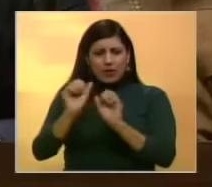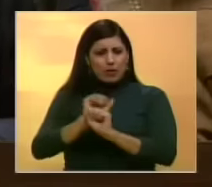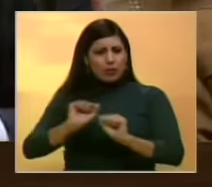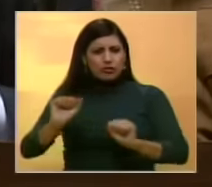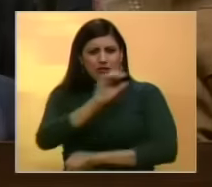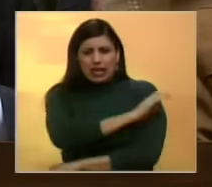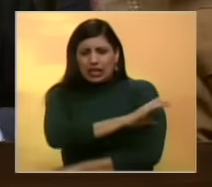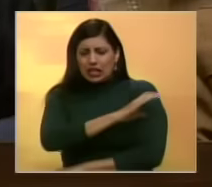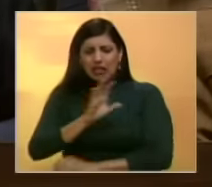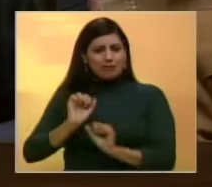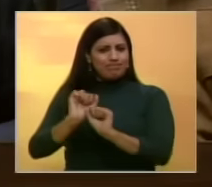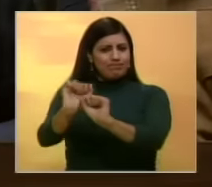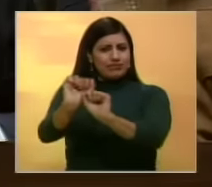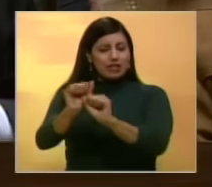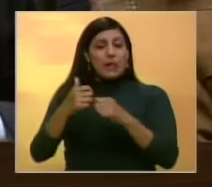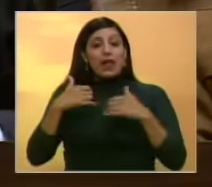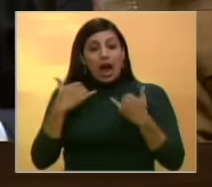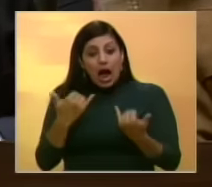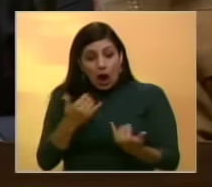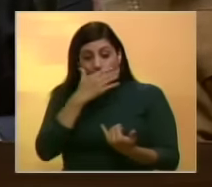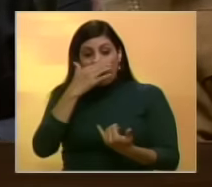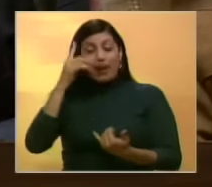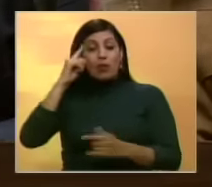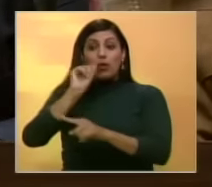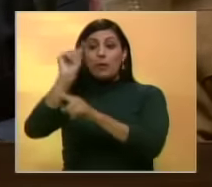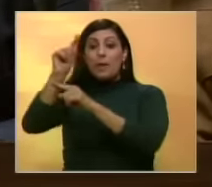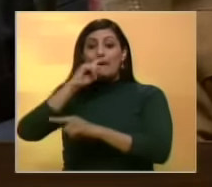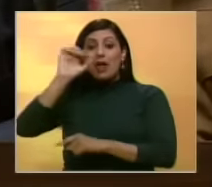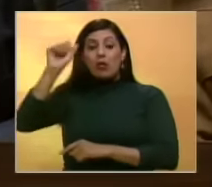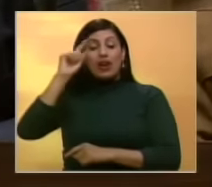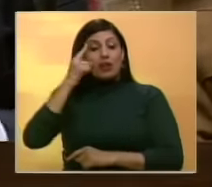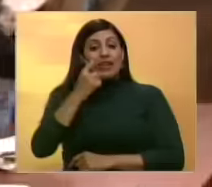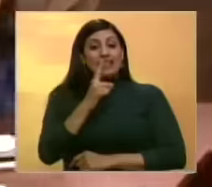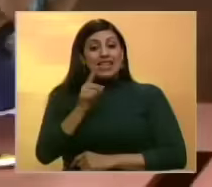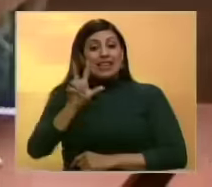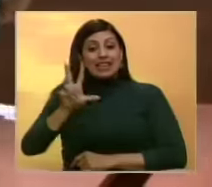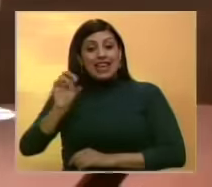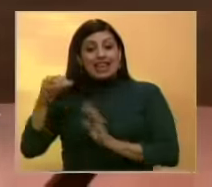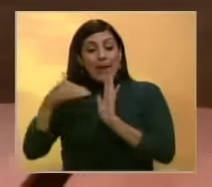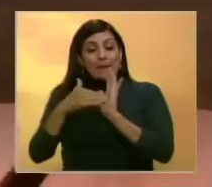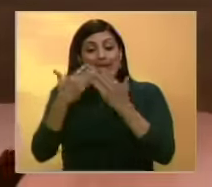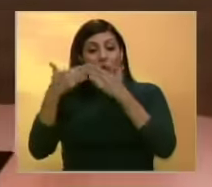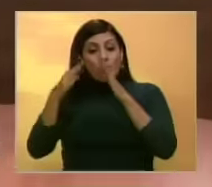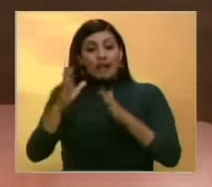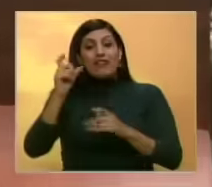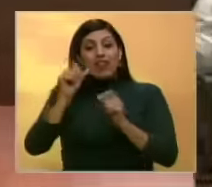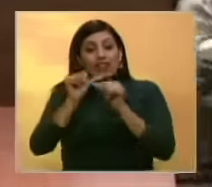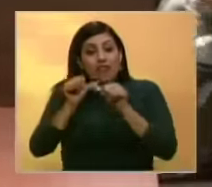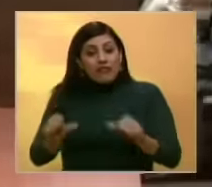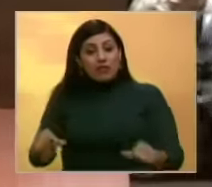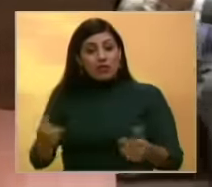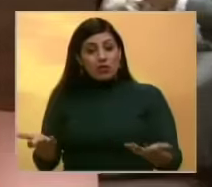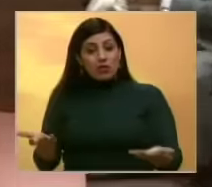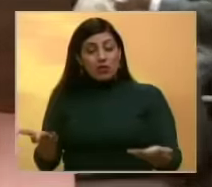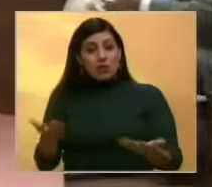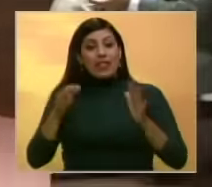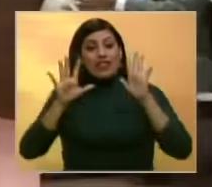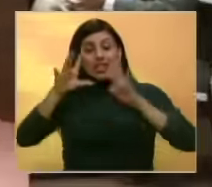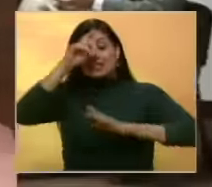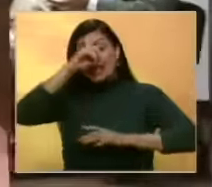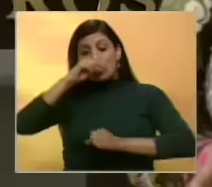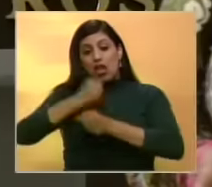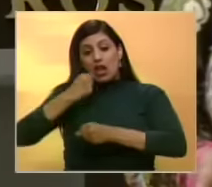país Orlando alzuru recordó al ejecutivo nacional que más de 130,000 educadores están esperando la titularidad en virtud de que llevan más de 10